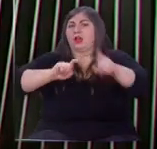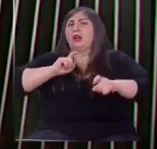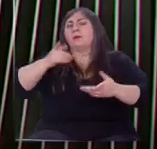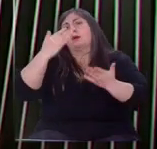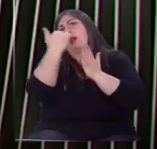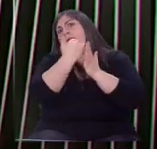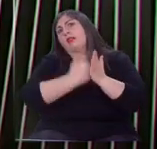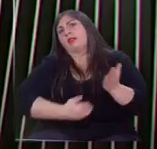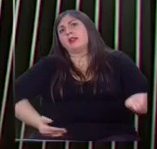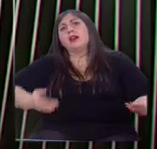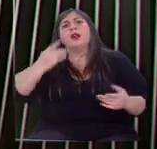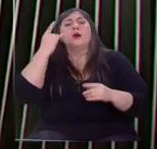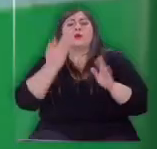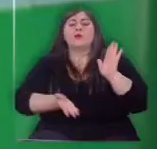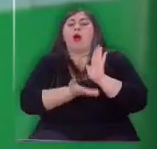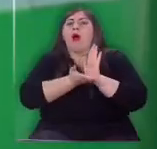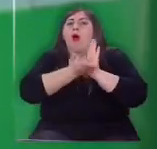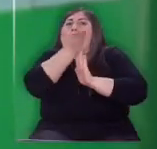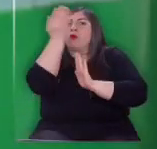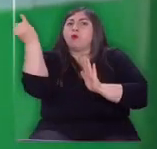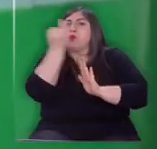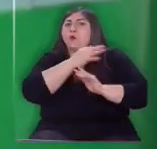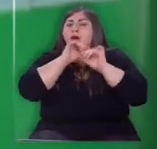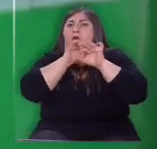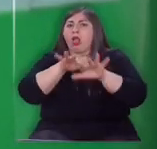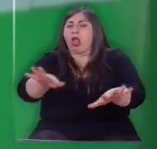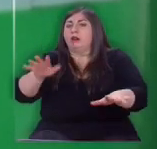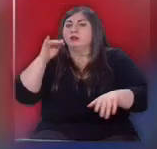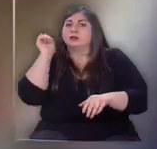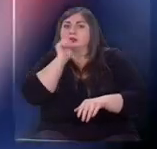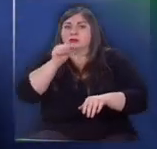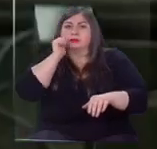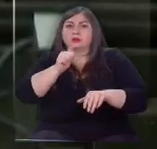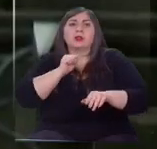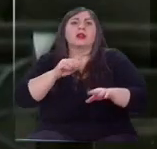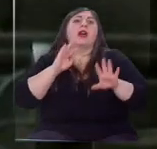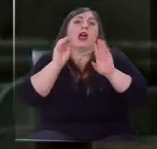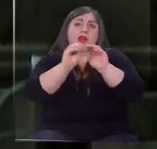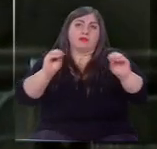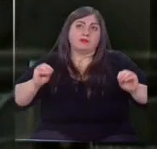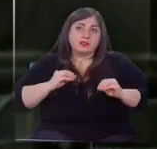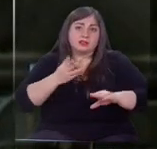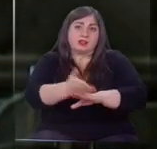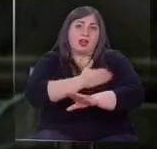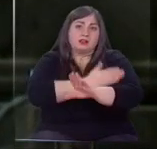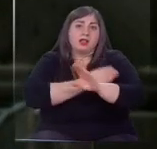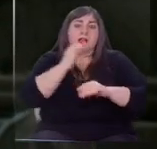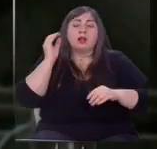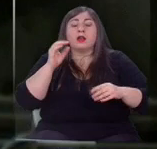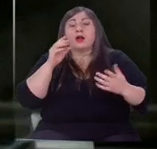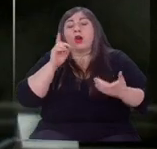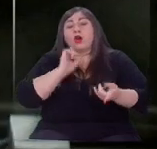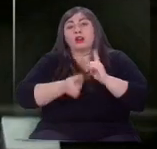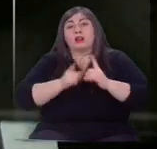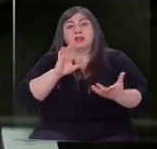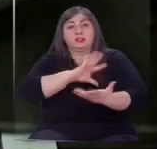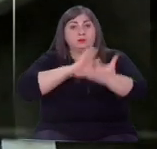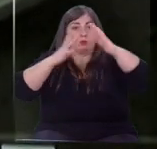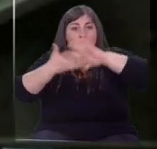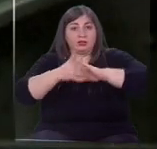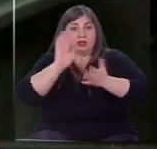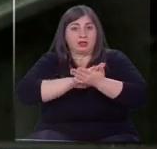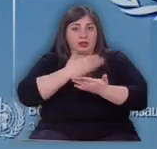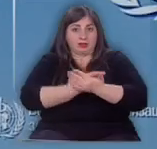medida, debido a un elevadísimo número de contagios diarios y a la advertencia hecha por la propia Organización Mundial de la